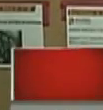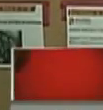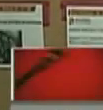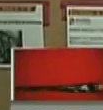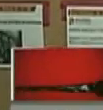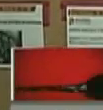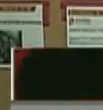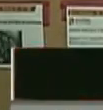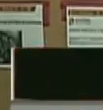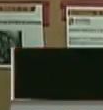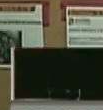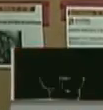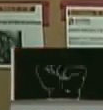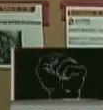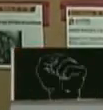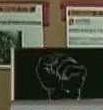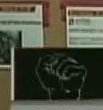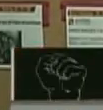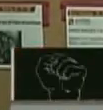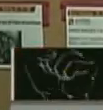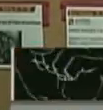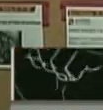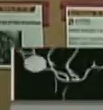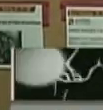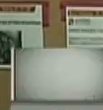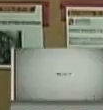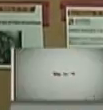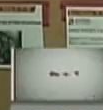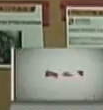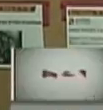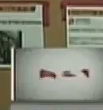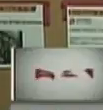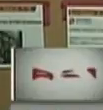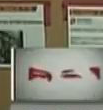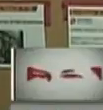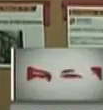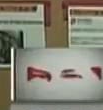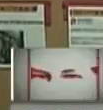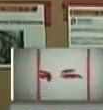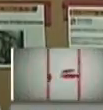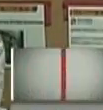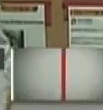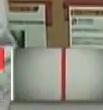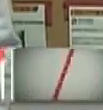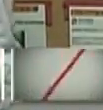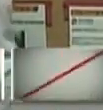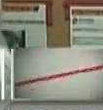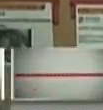victoria saldremos a ganar a ganar con chávez numeral con la base de la web